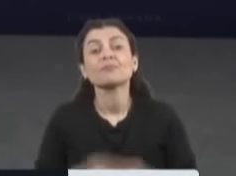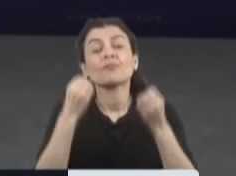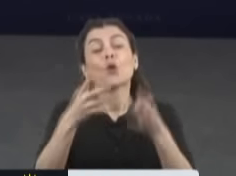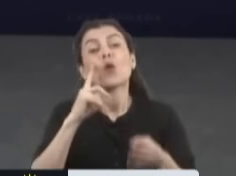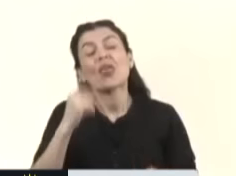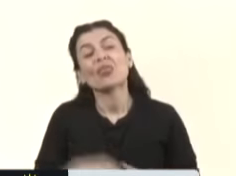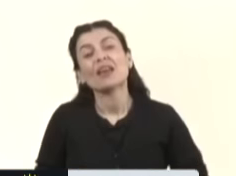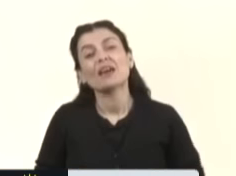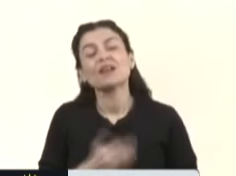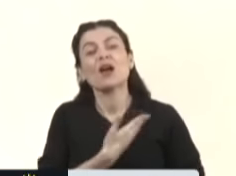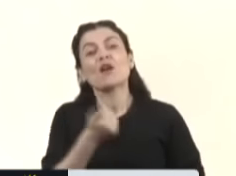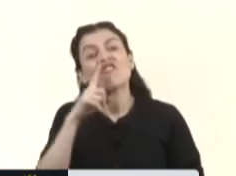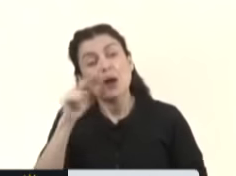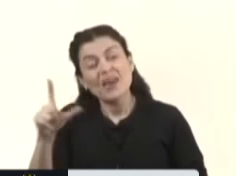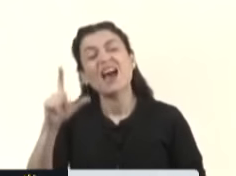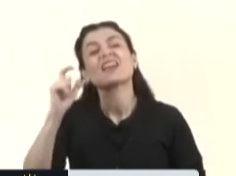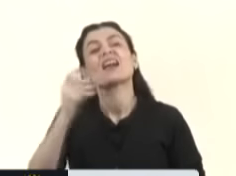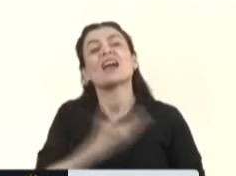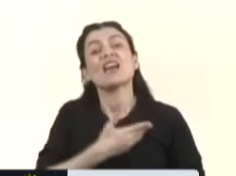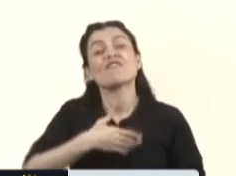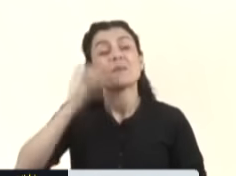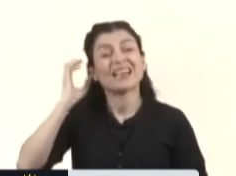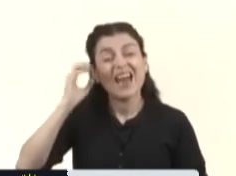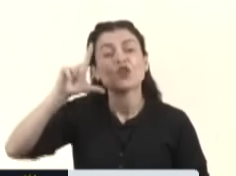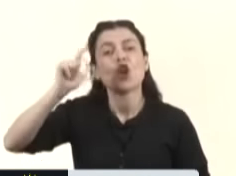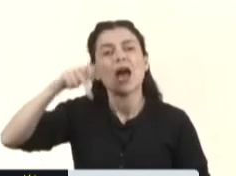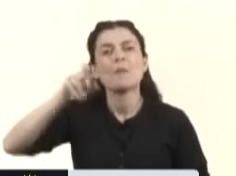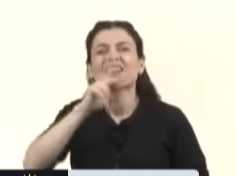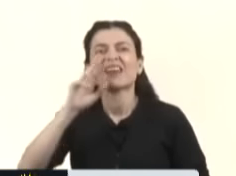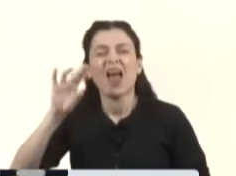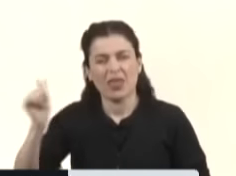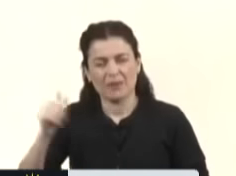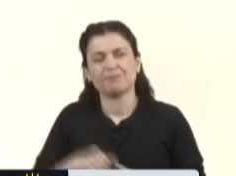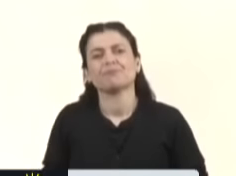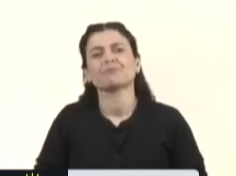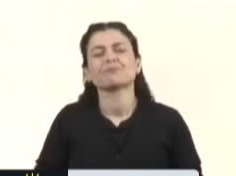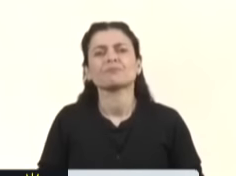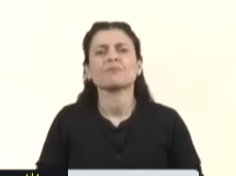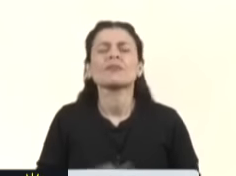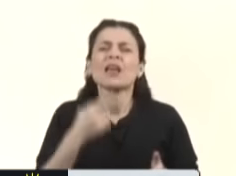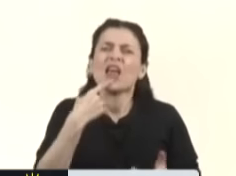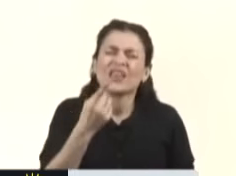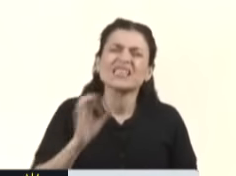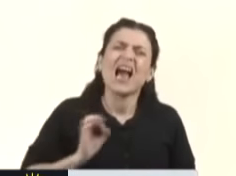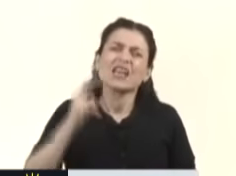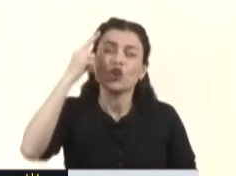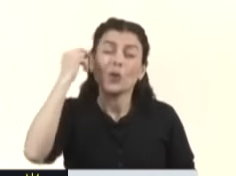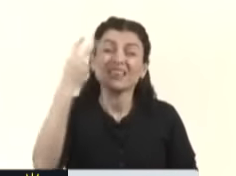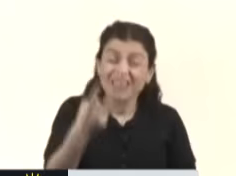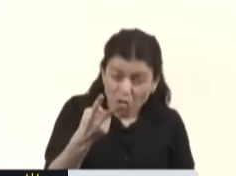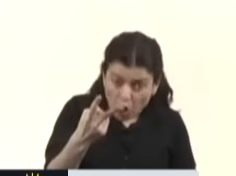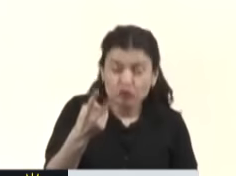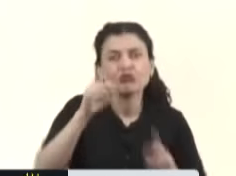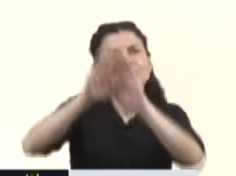días Cómo estás Fabi para FM la patriada en el año 92 fue el atentado contra la embajada de